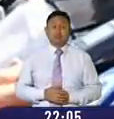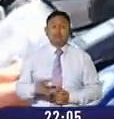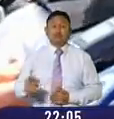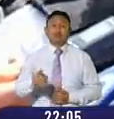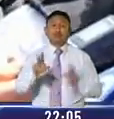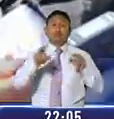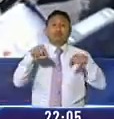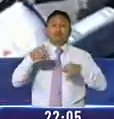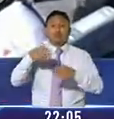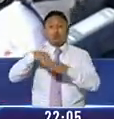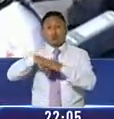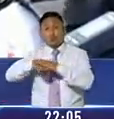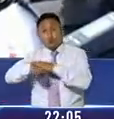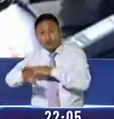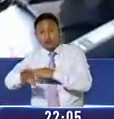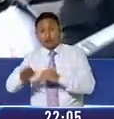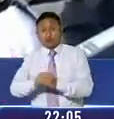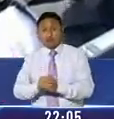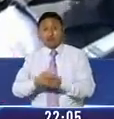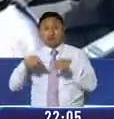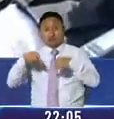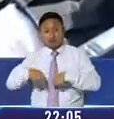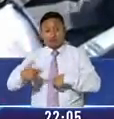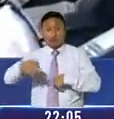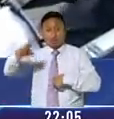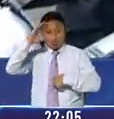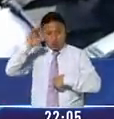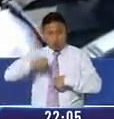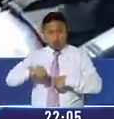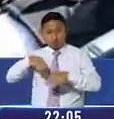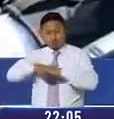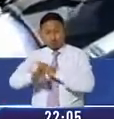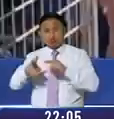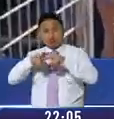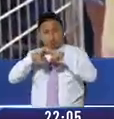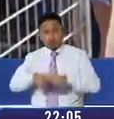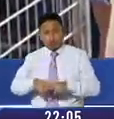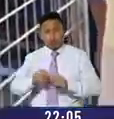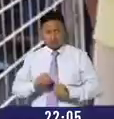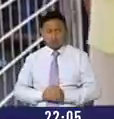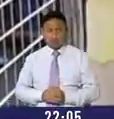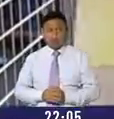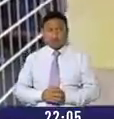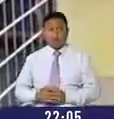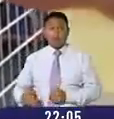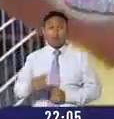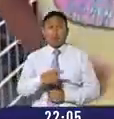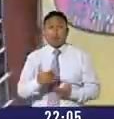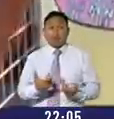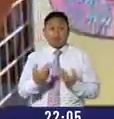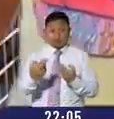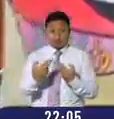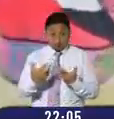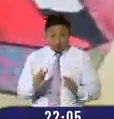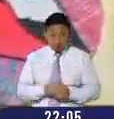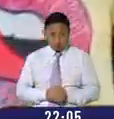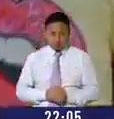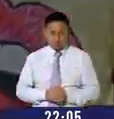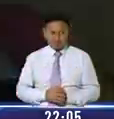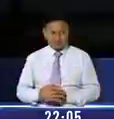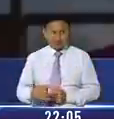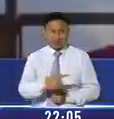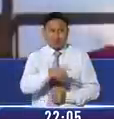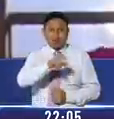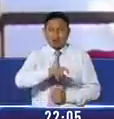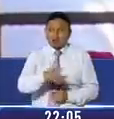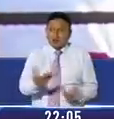adentro y tienen que ingresar nuestro personal a verificar. Pero esas respuestas no fueron suficientes para el desesperado grupo